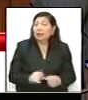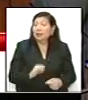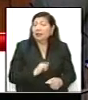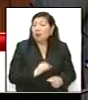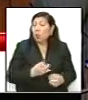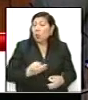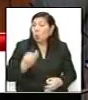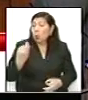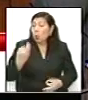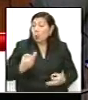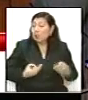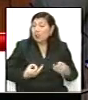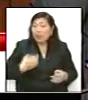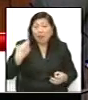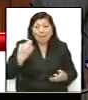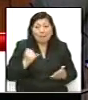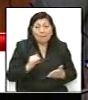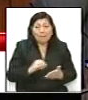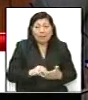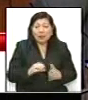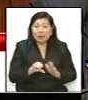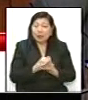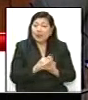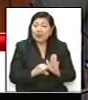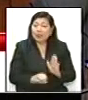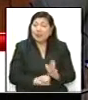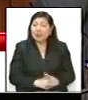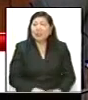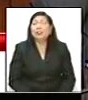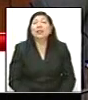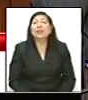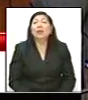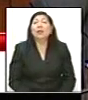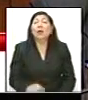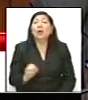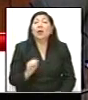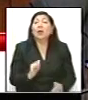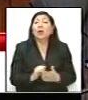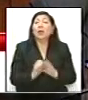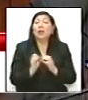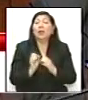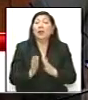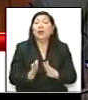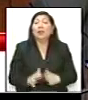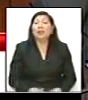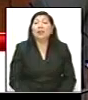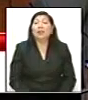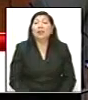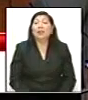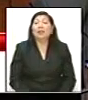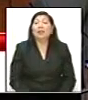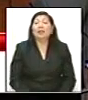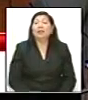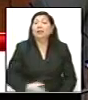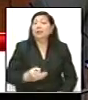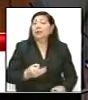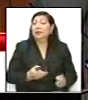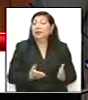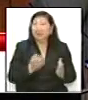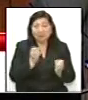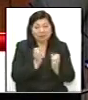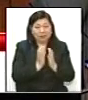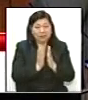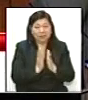en juicio político por infracción constitucional, o que haya sido condenado mediante sentencia